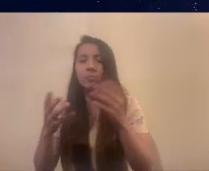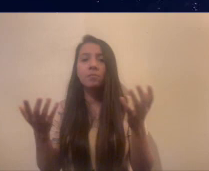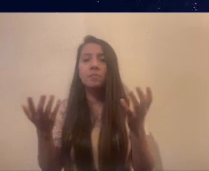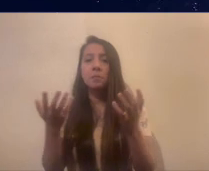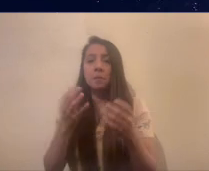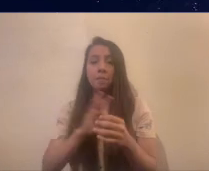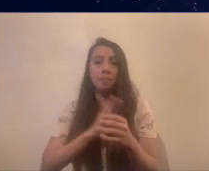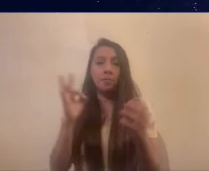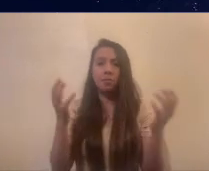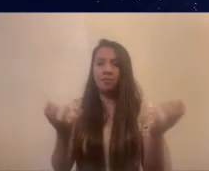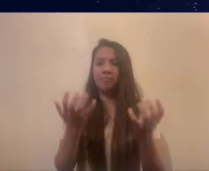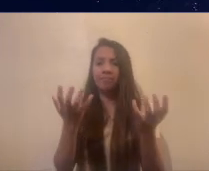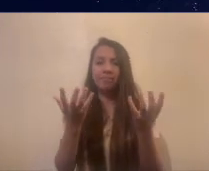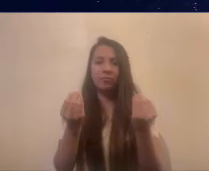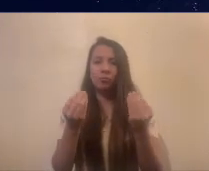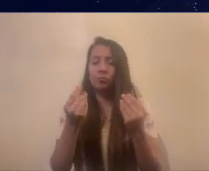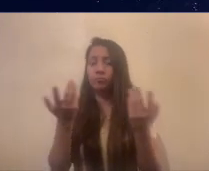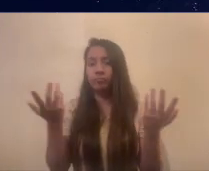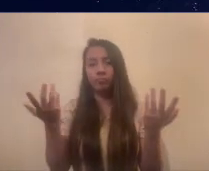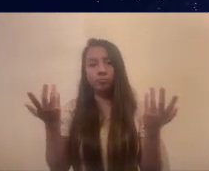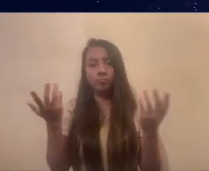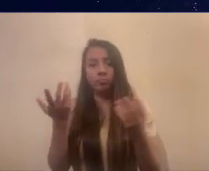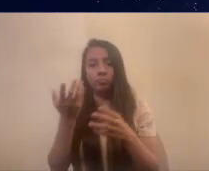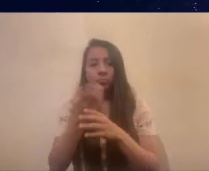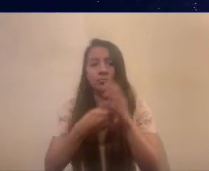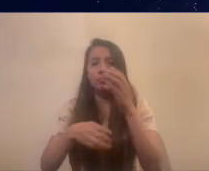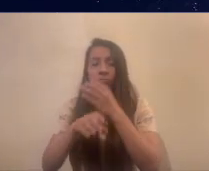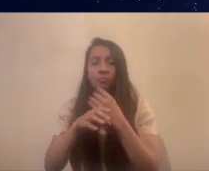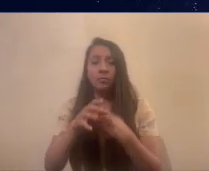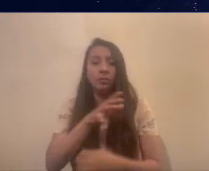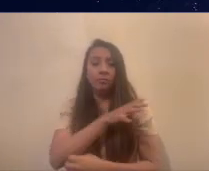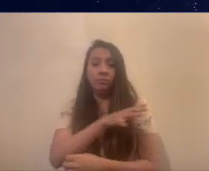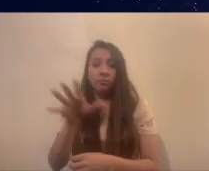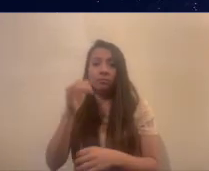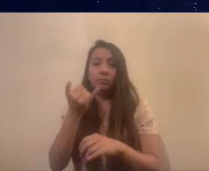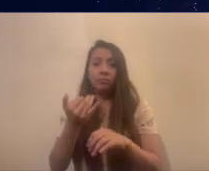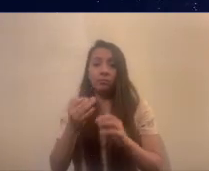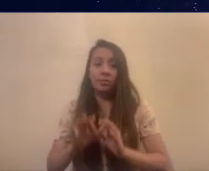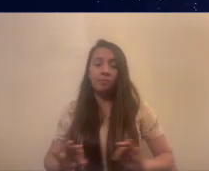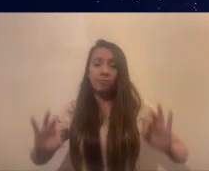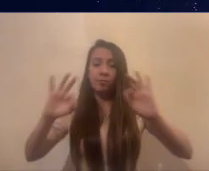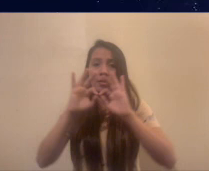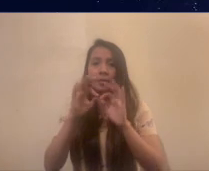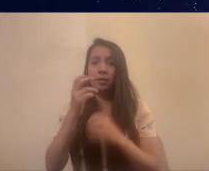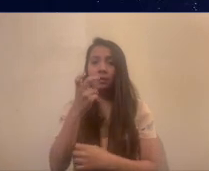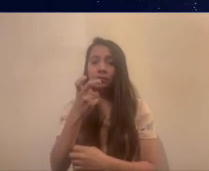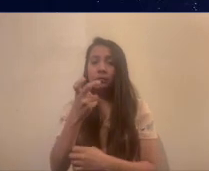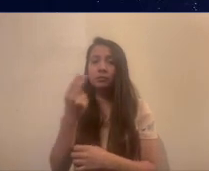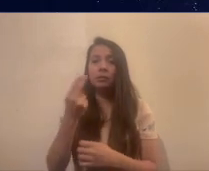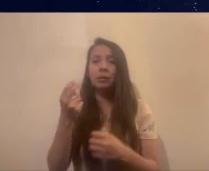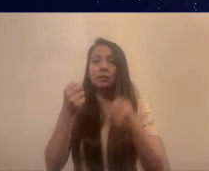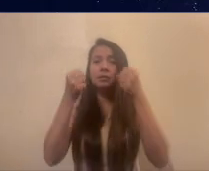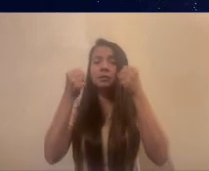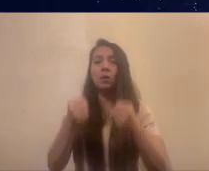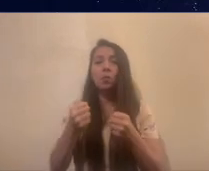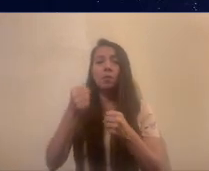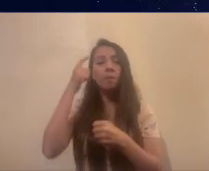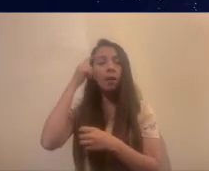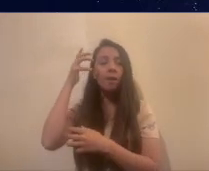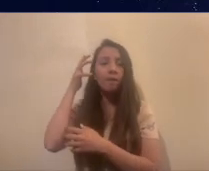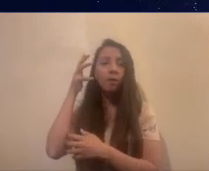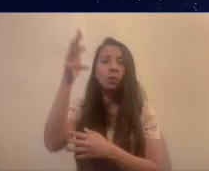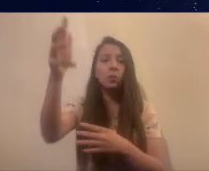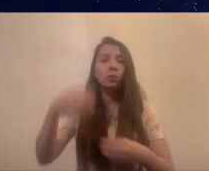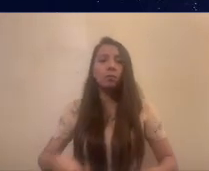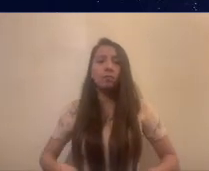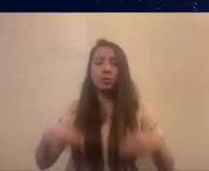Así que los sí. límites son increíbles. Son increíbles y son muy importantes. Y asegurar esto asegura la supervivencia a